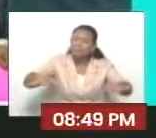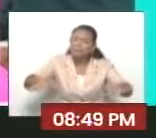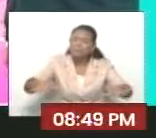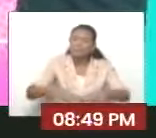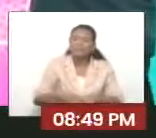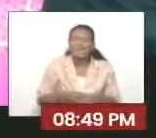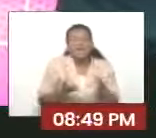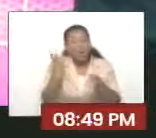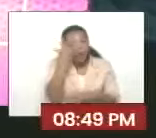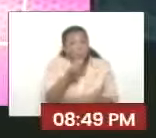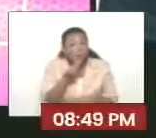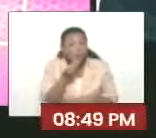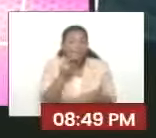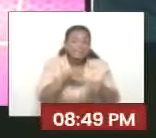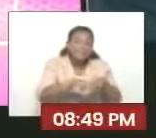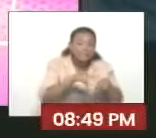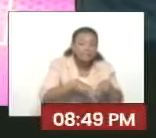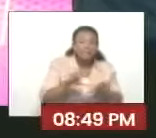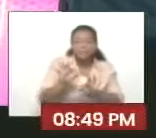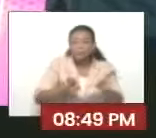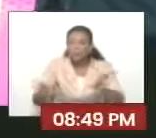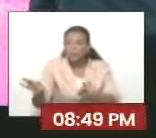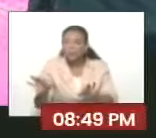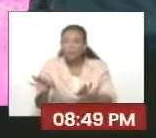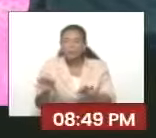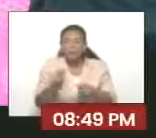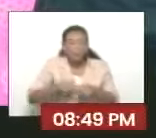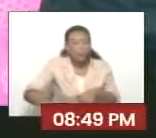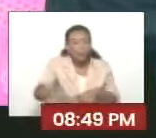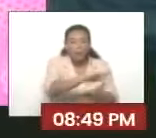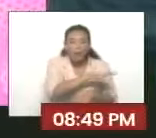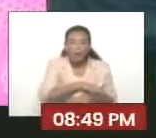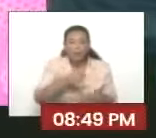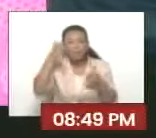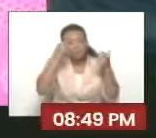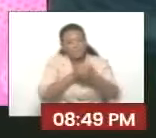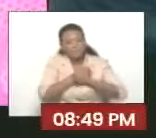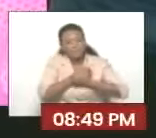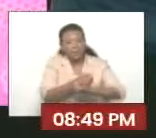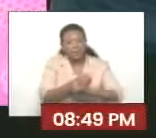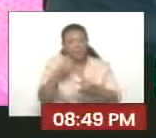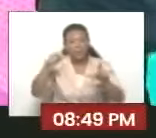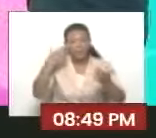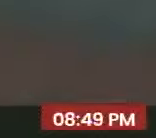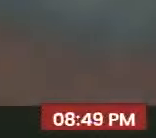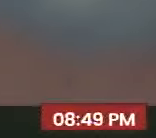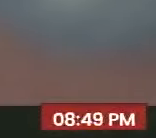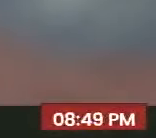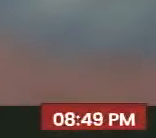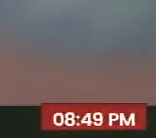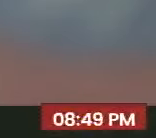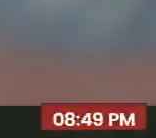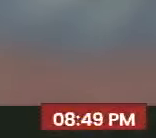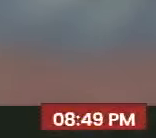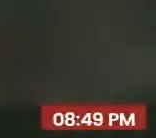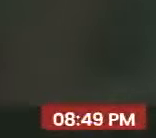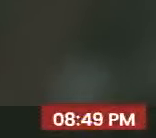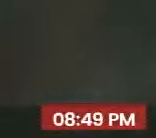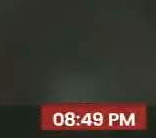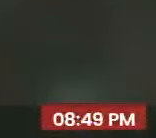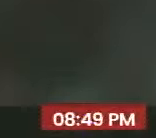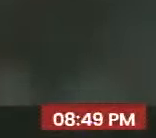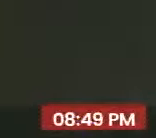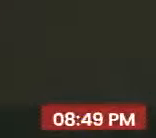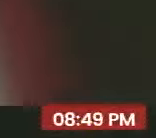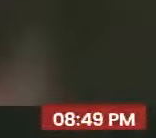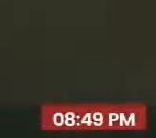se multiplicó en la juventud, en los niños, en las niñas. Nuestro amado comandante Hugo Chávez. Vamos a ver el video de Javier. Vamos a verlo. A 11 años